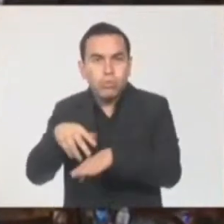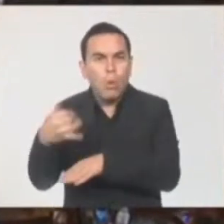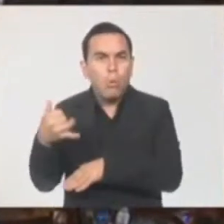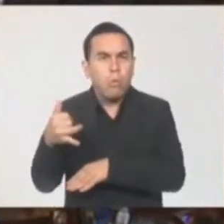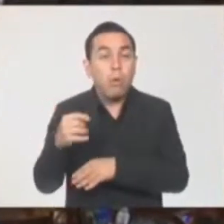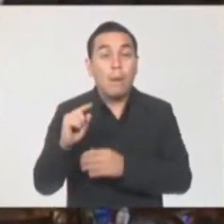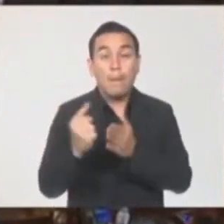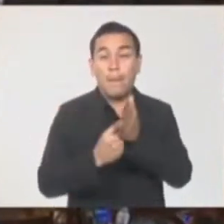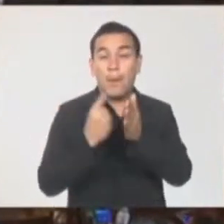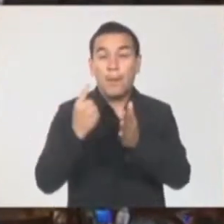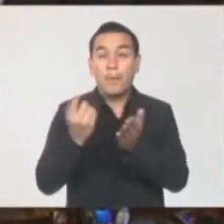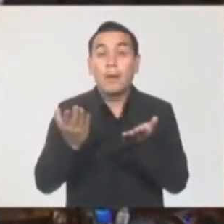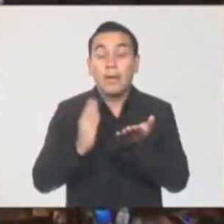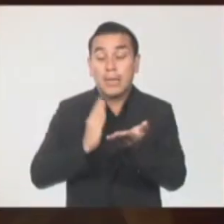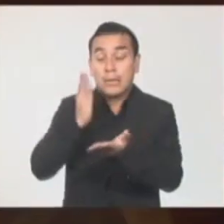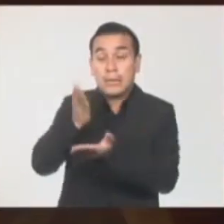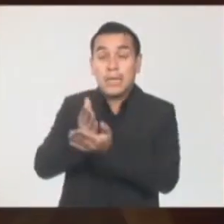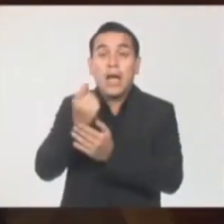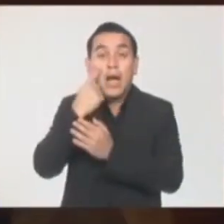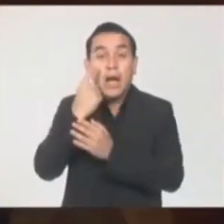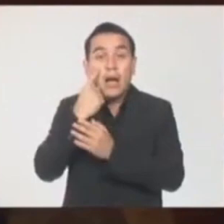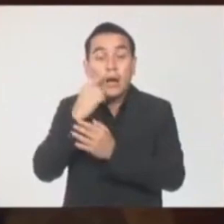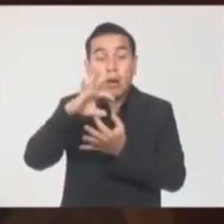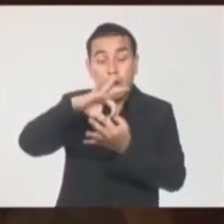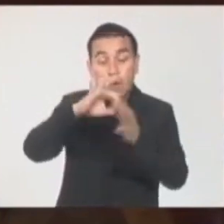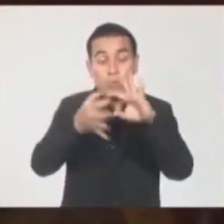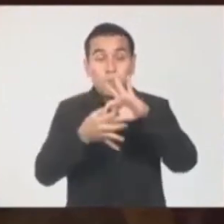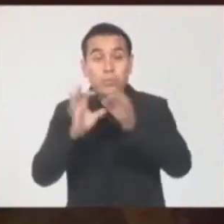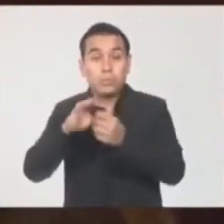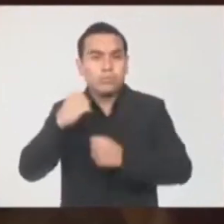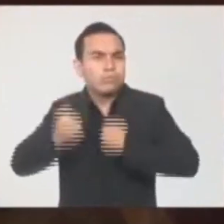clasificará atletas a los Juegos Olímpicos.